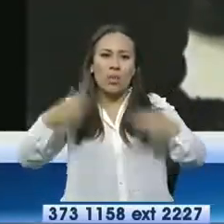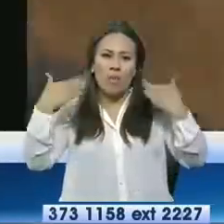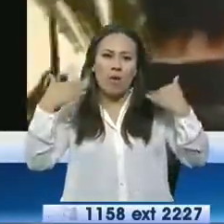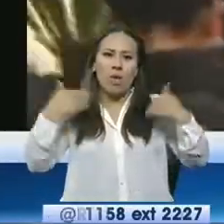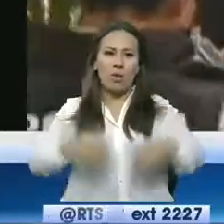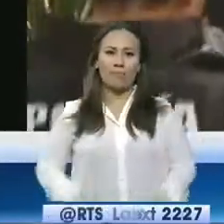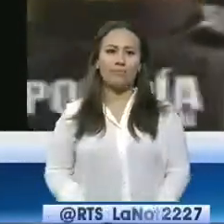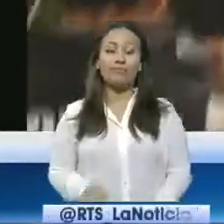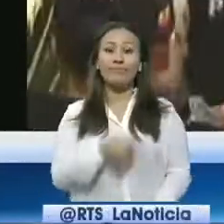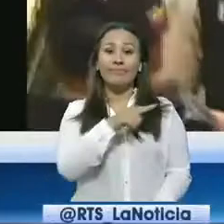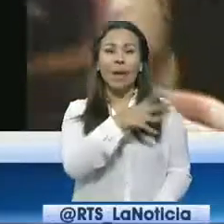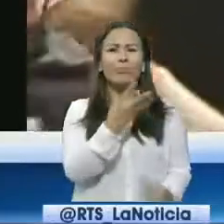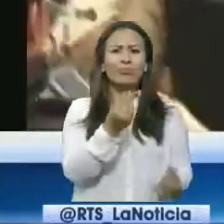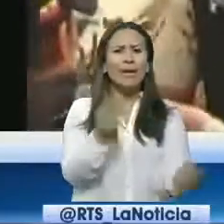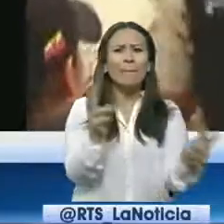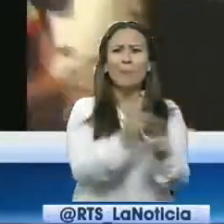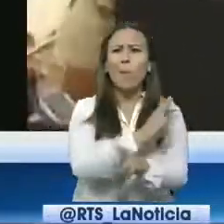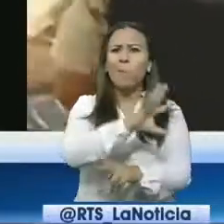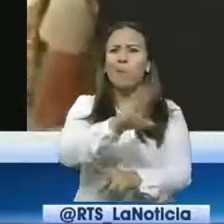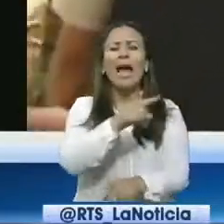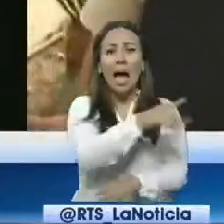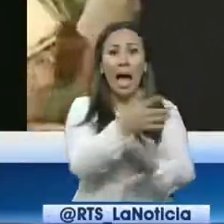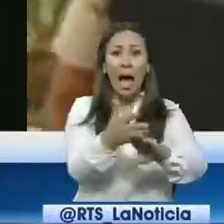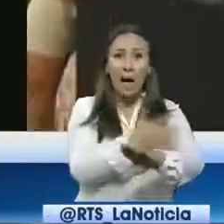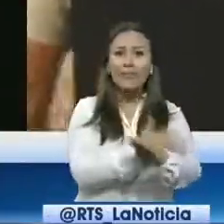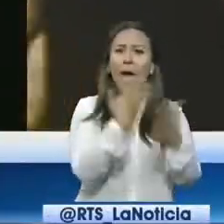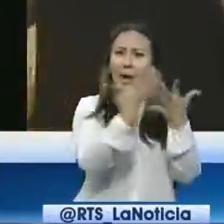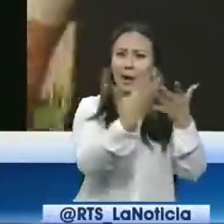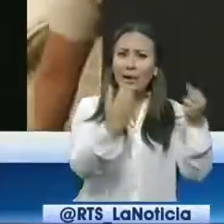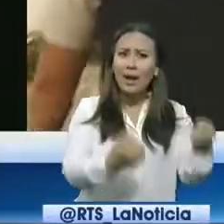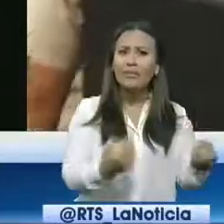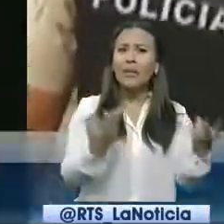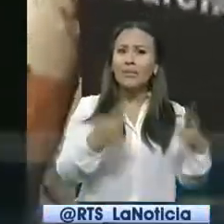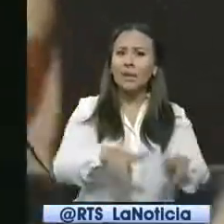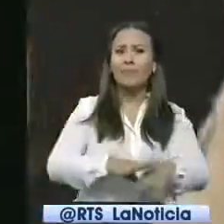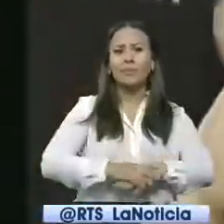Es decir, que ya han pisado la cárcel, informó Charlie Pisa.